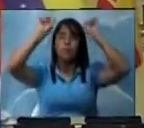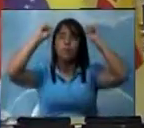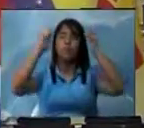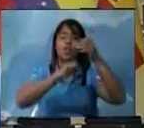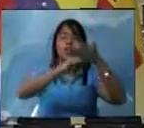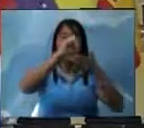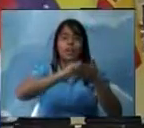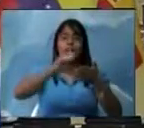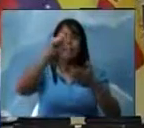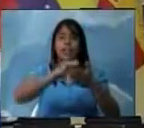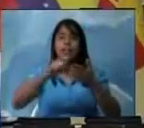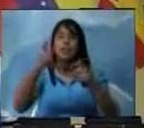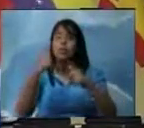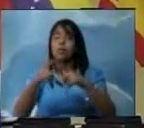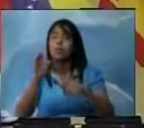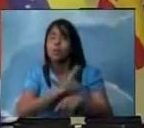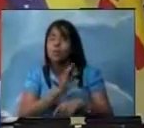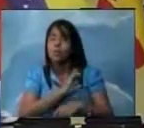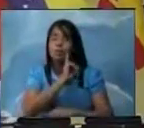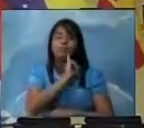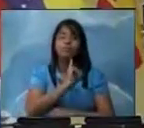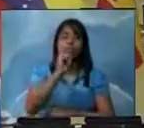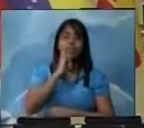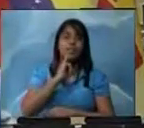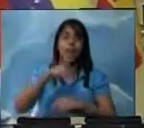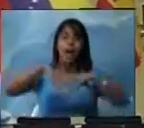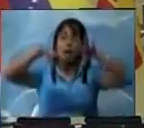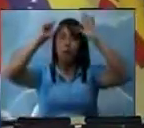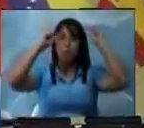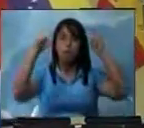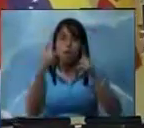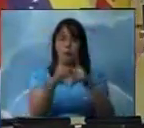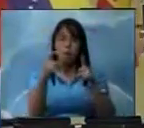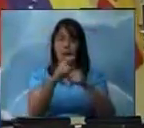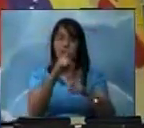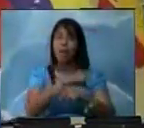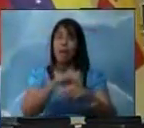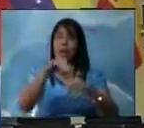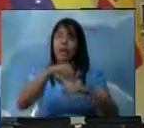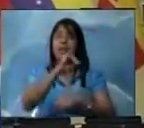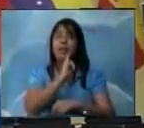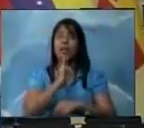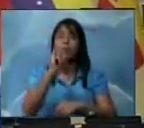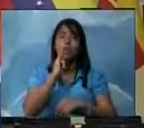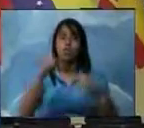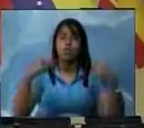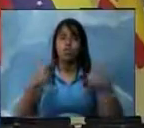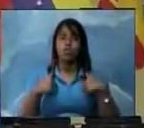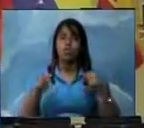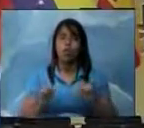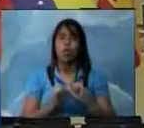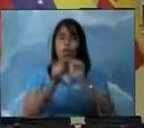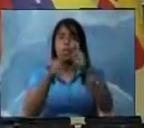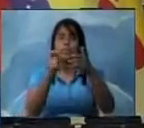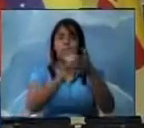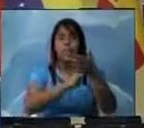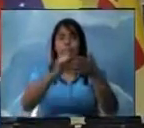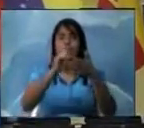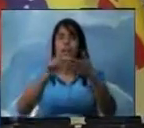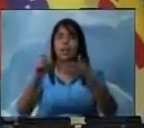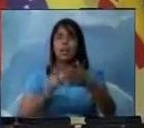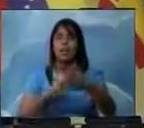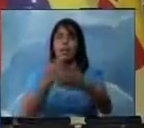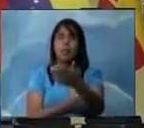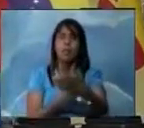a escribir en hebreo, aprendió palabras en hebreo, y yo comencé a escribirle a mi